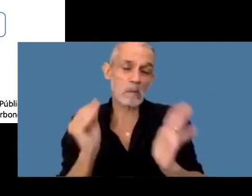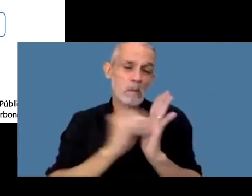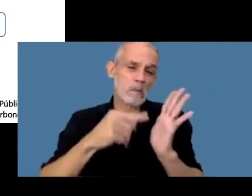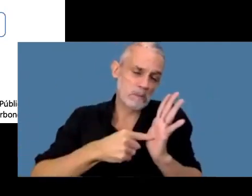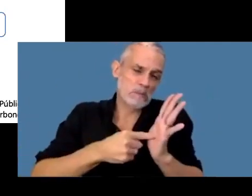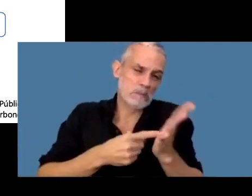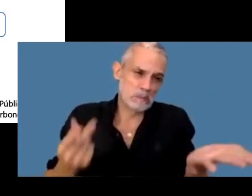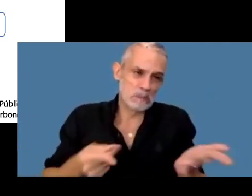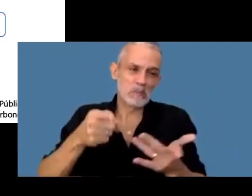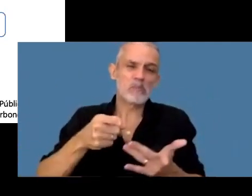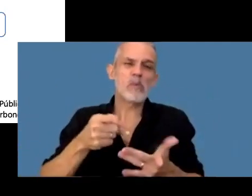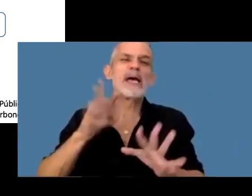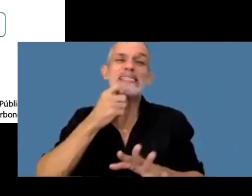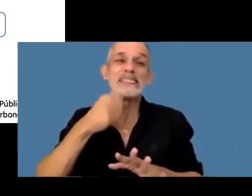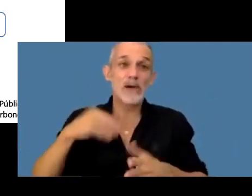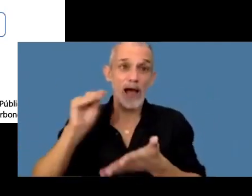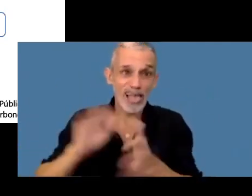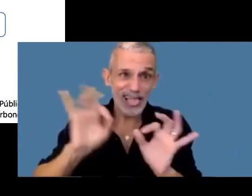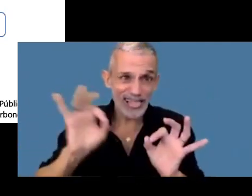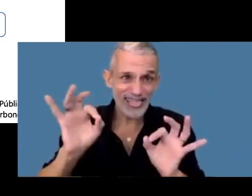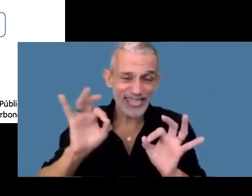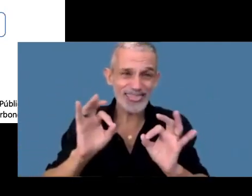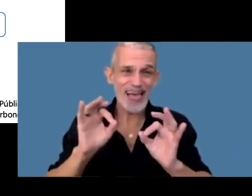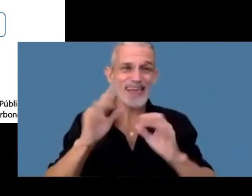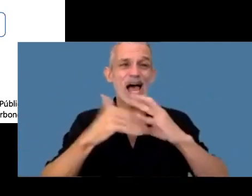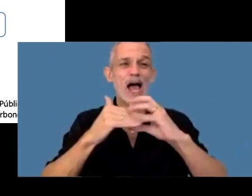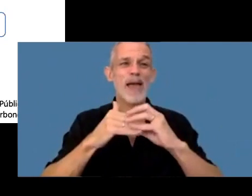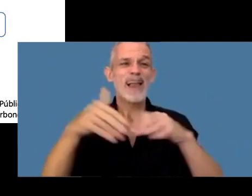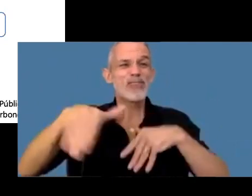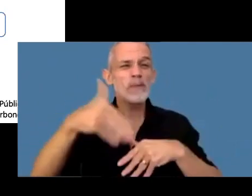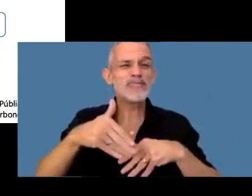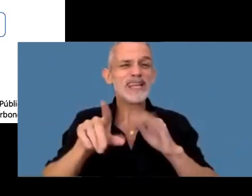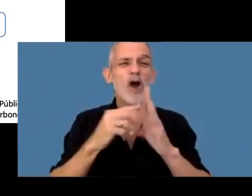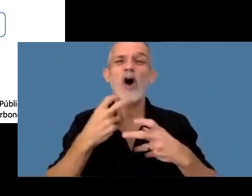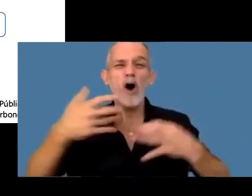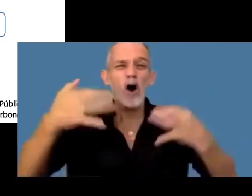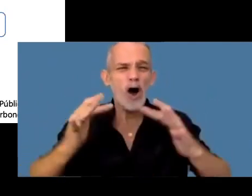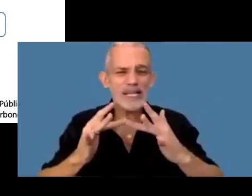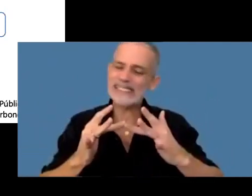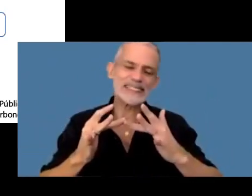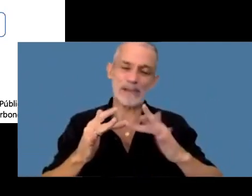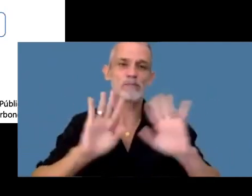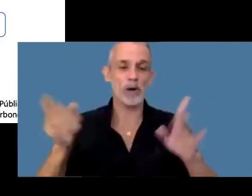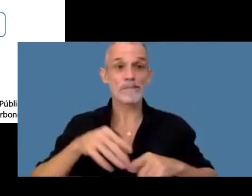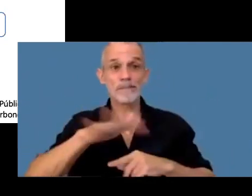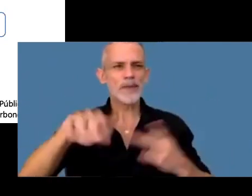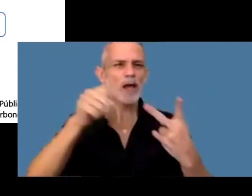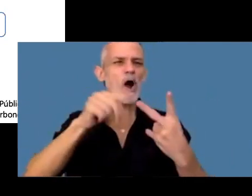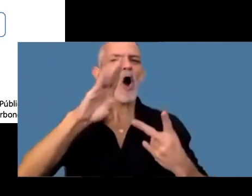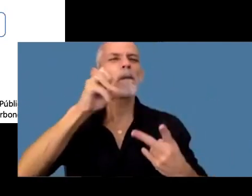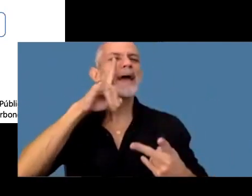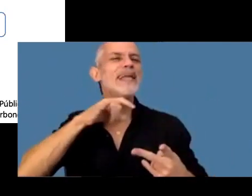si uno no se registra, no va a poder operar con los sistemas. El ámbito objetivo, bueno, el ámbito objetivo